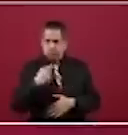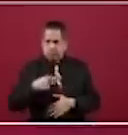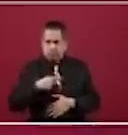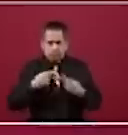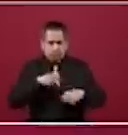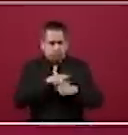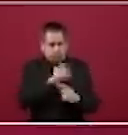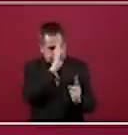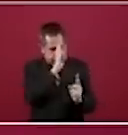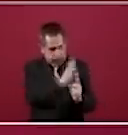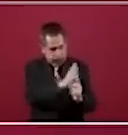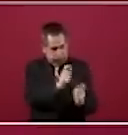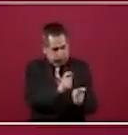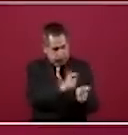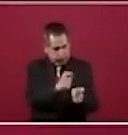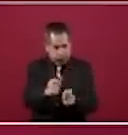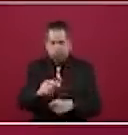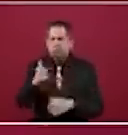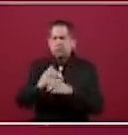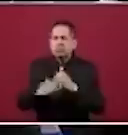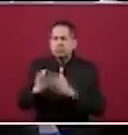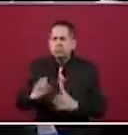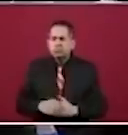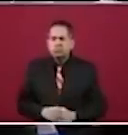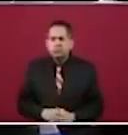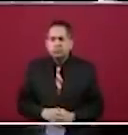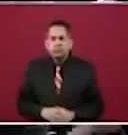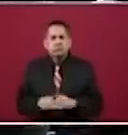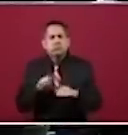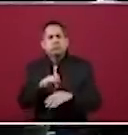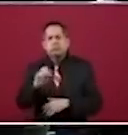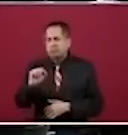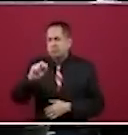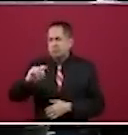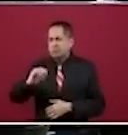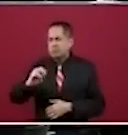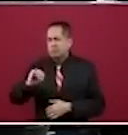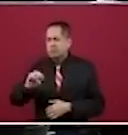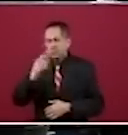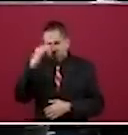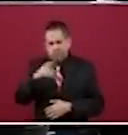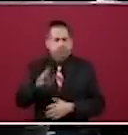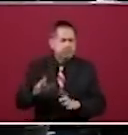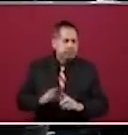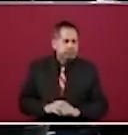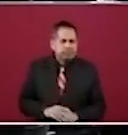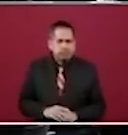al beneficiario. ¿Qué otra cosa? Lo de Santiago Nieto, saber si sí, cómo van.